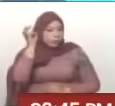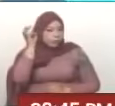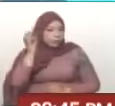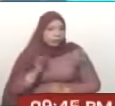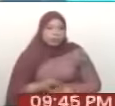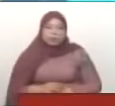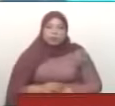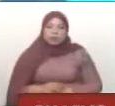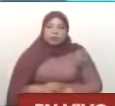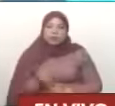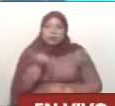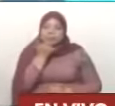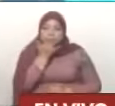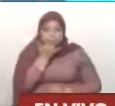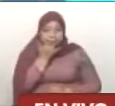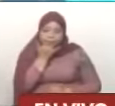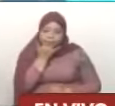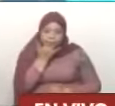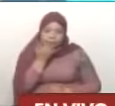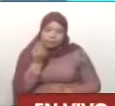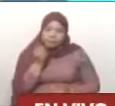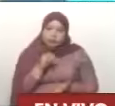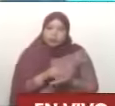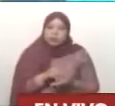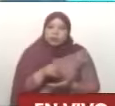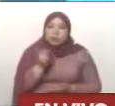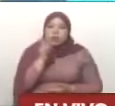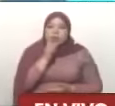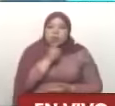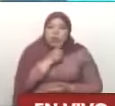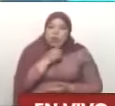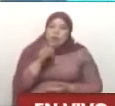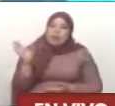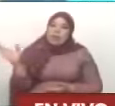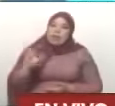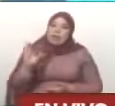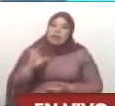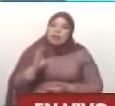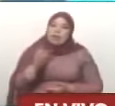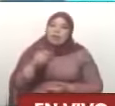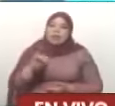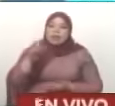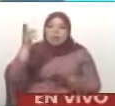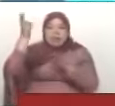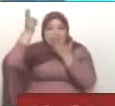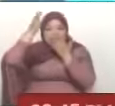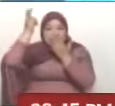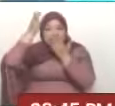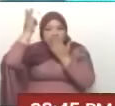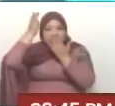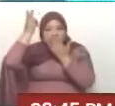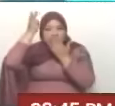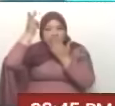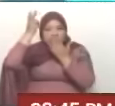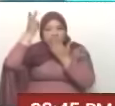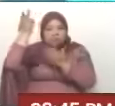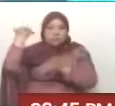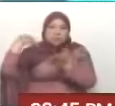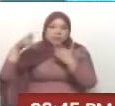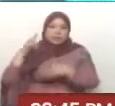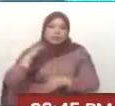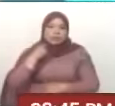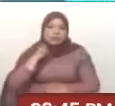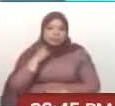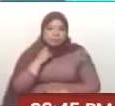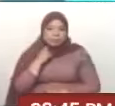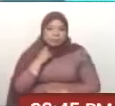No cometan estos errores, ¿vale? No le quitemos ese nombre, porque el nombre Caracas viene de nuestros antepasados